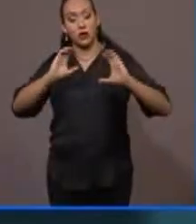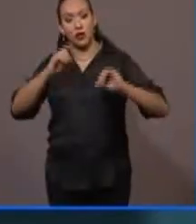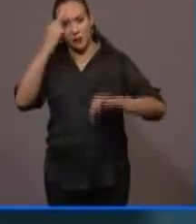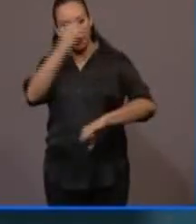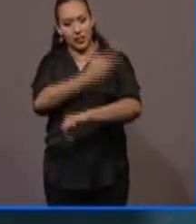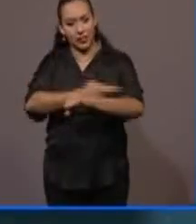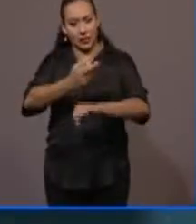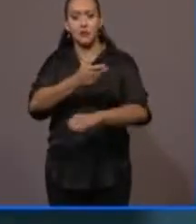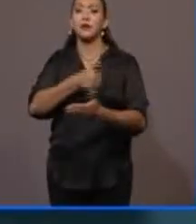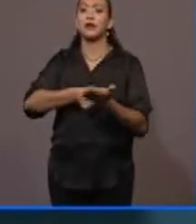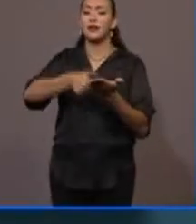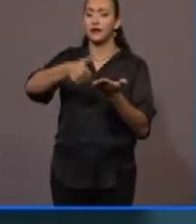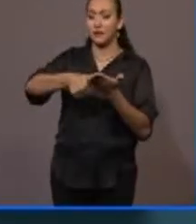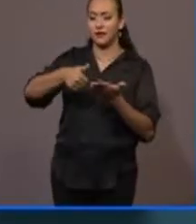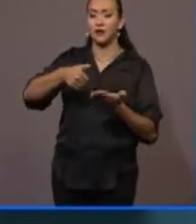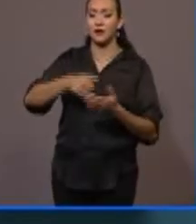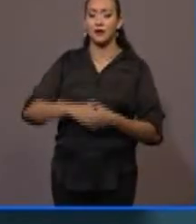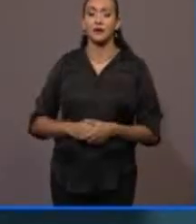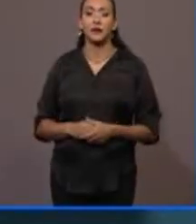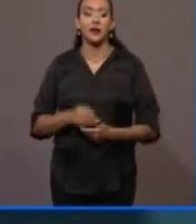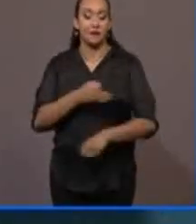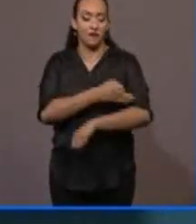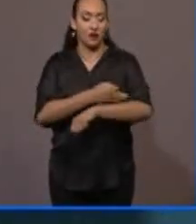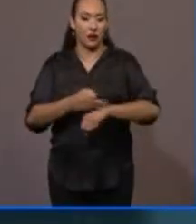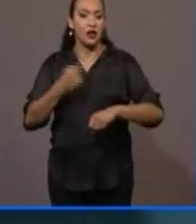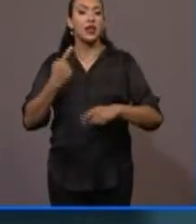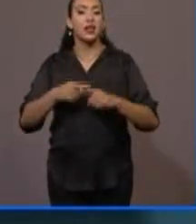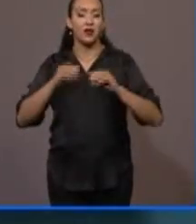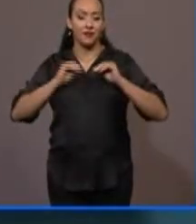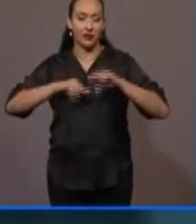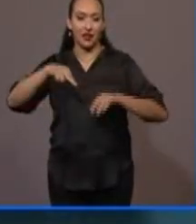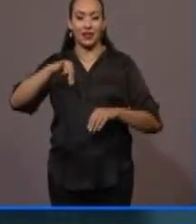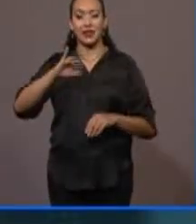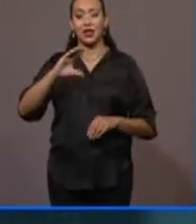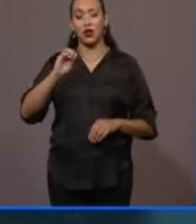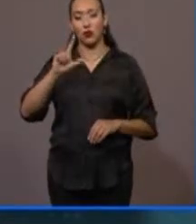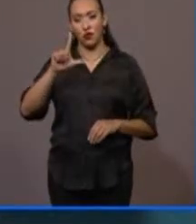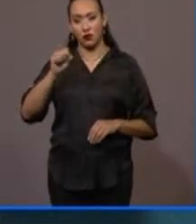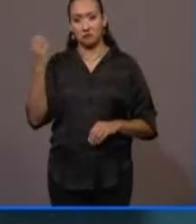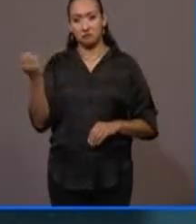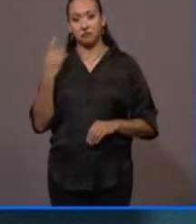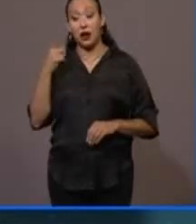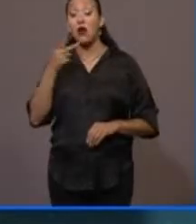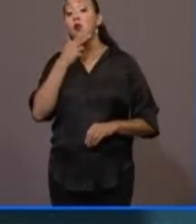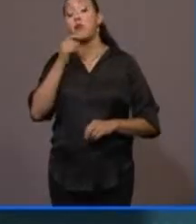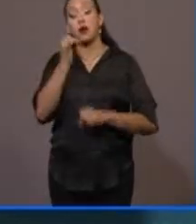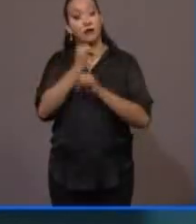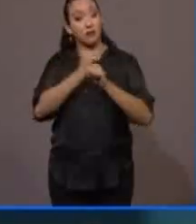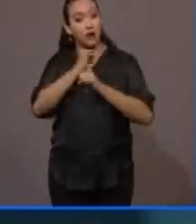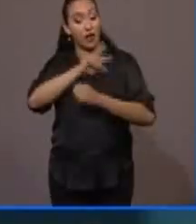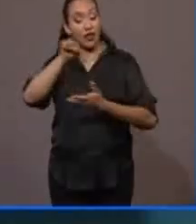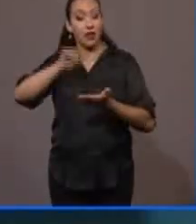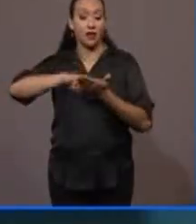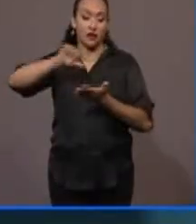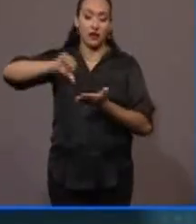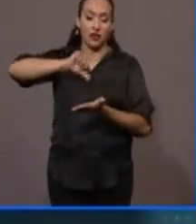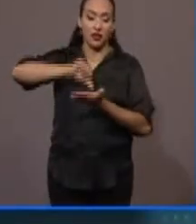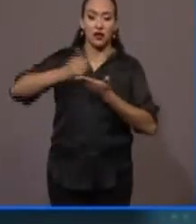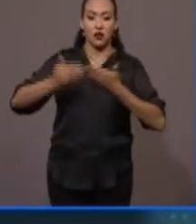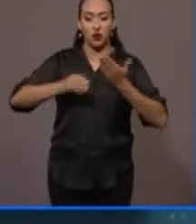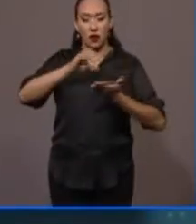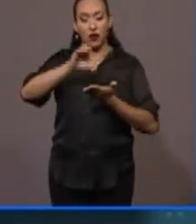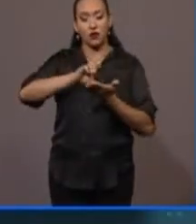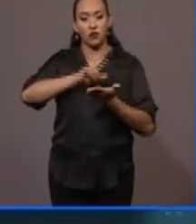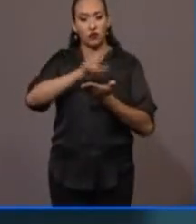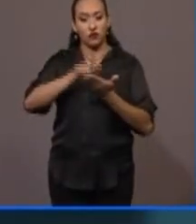Procedimientos Civiles y Familiares, impartida por Nicolás Espejo Jaksic, investigador del Centro de Estudios Constitucionales